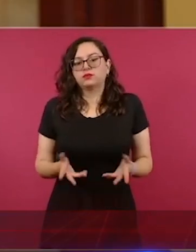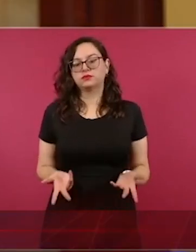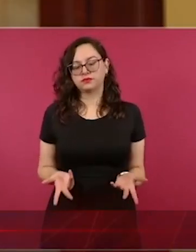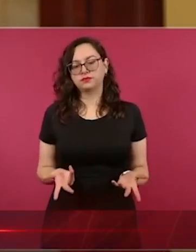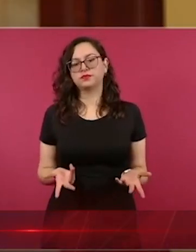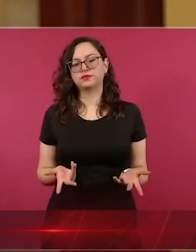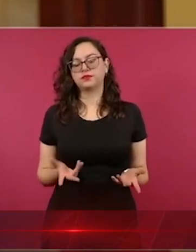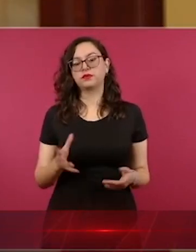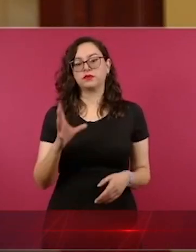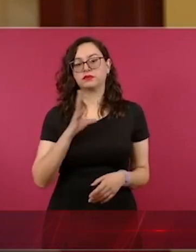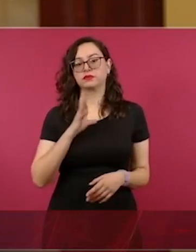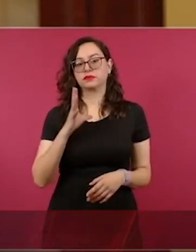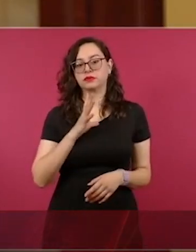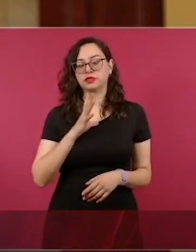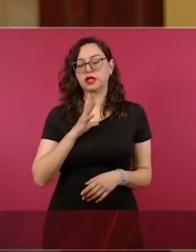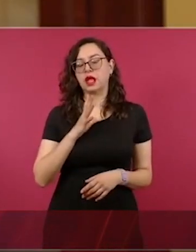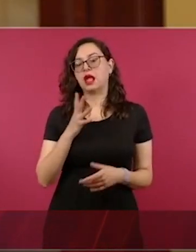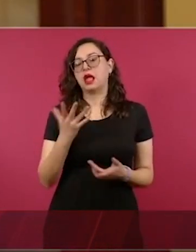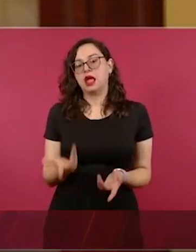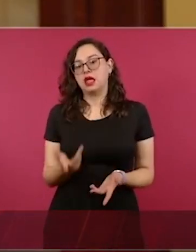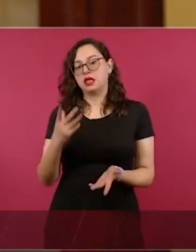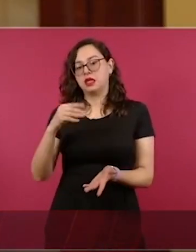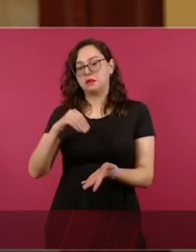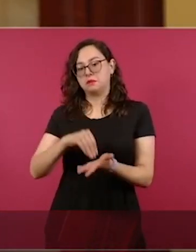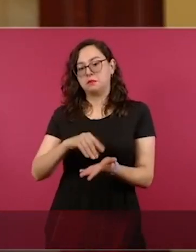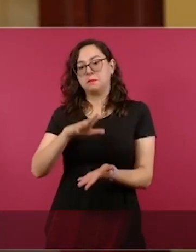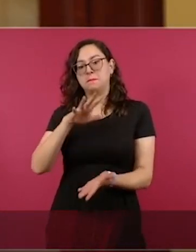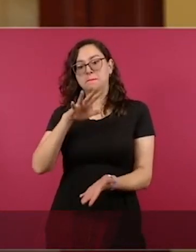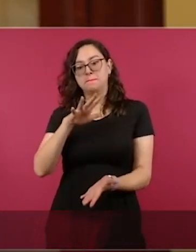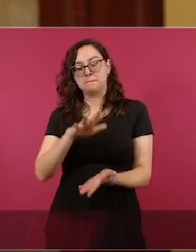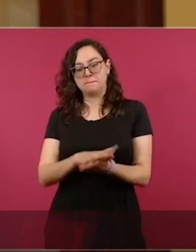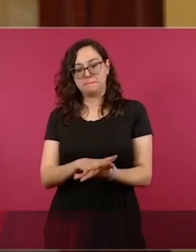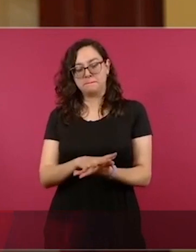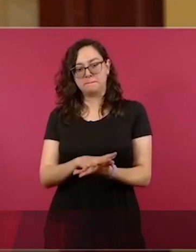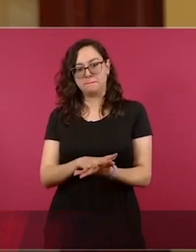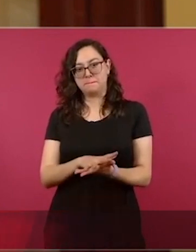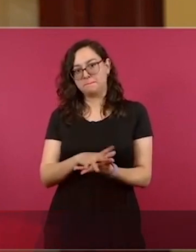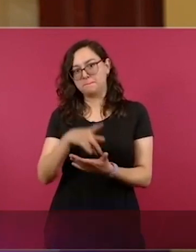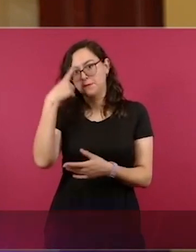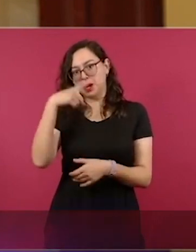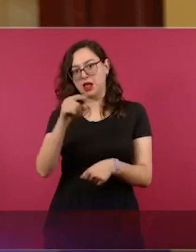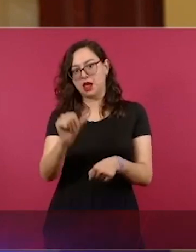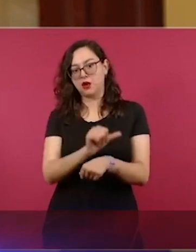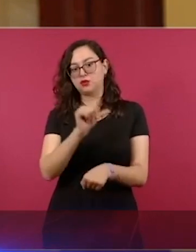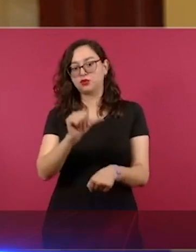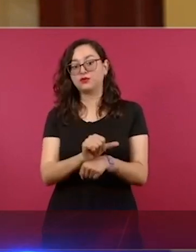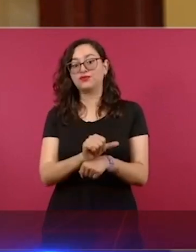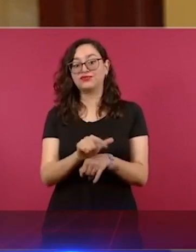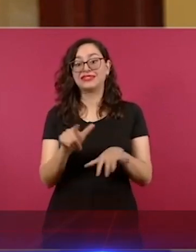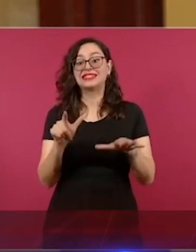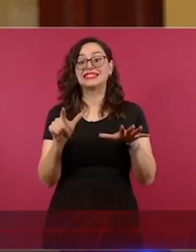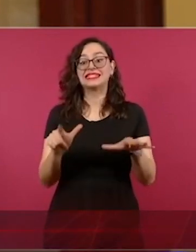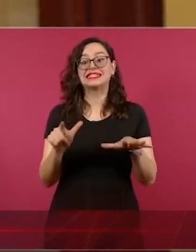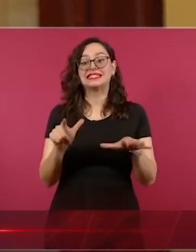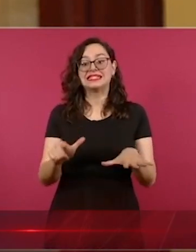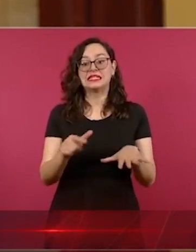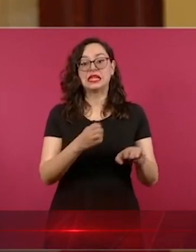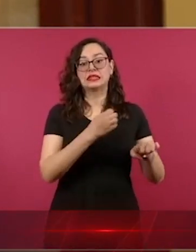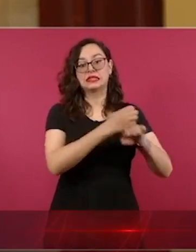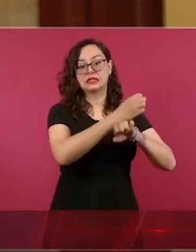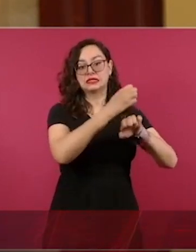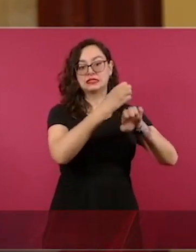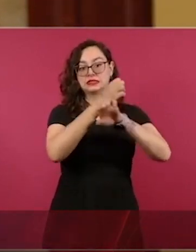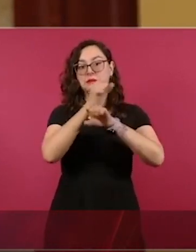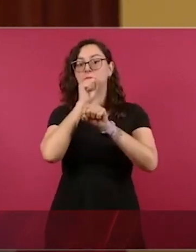ver con el registro público de vehículos en 17 estados y también con el apoyo de la Secretaría